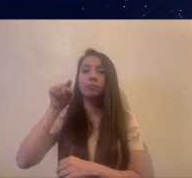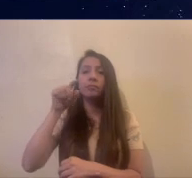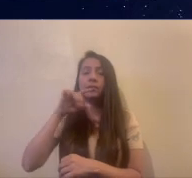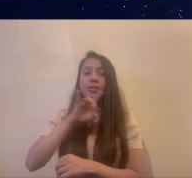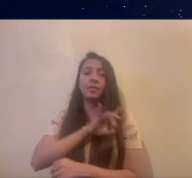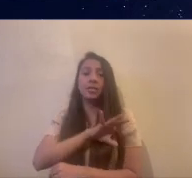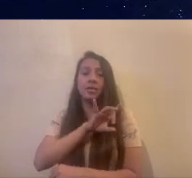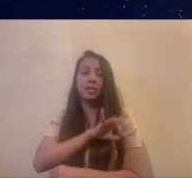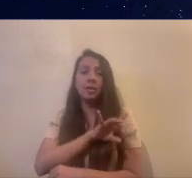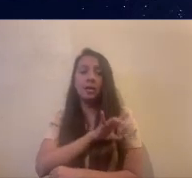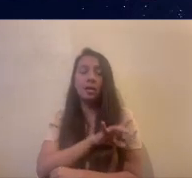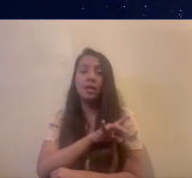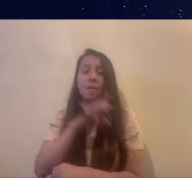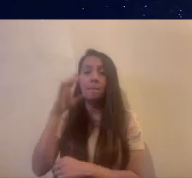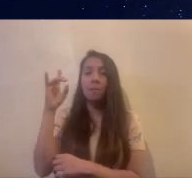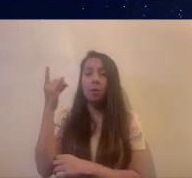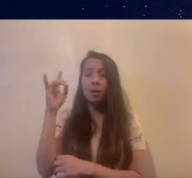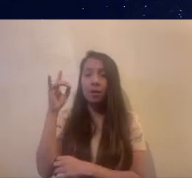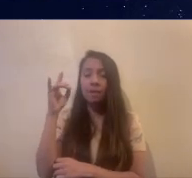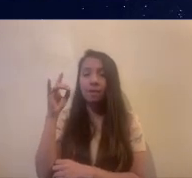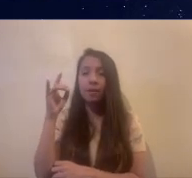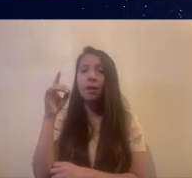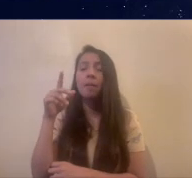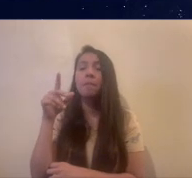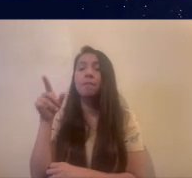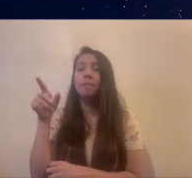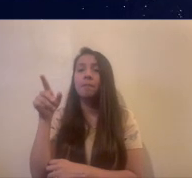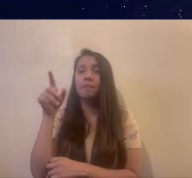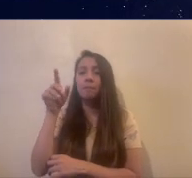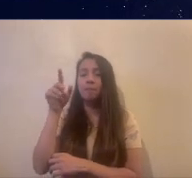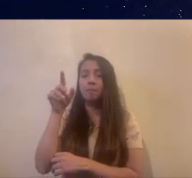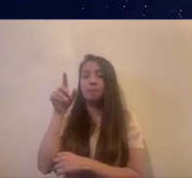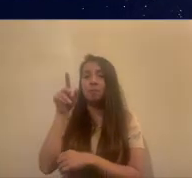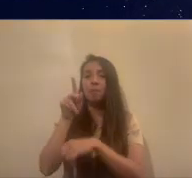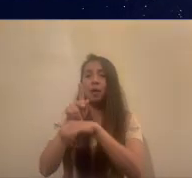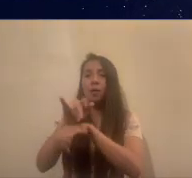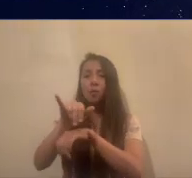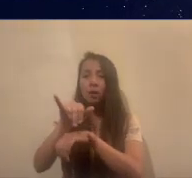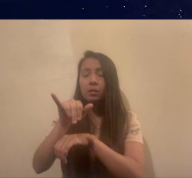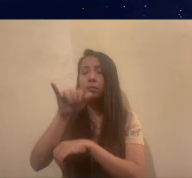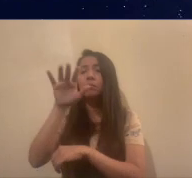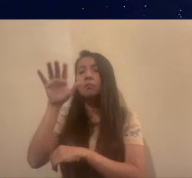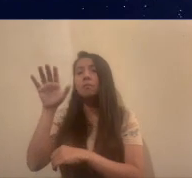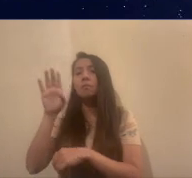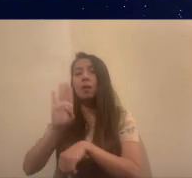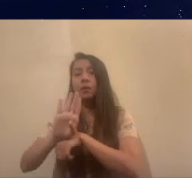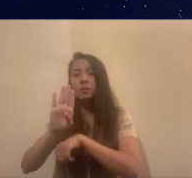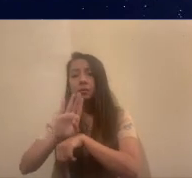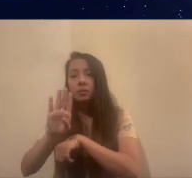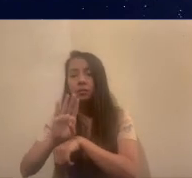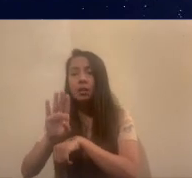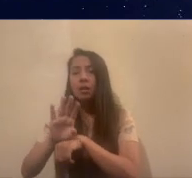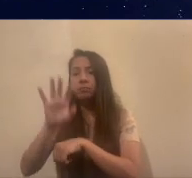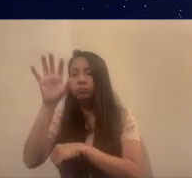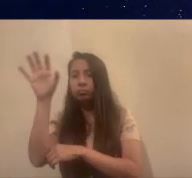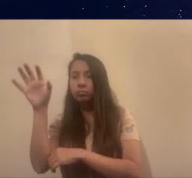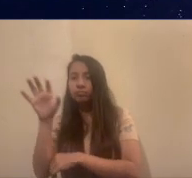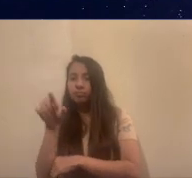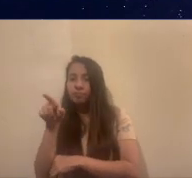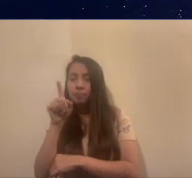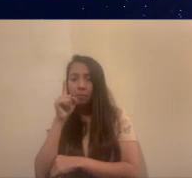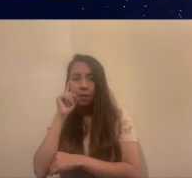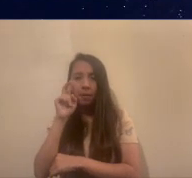Chile, esto sería Bolivia, Paraguay, esto es partecita de Brasil y Uruguay acá abajo, para ponerlo en un